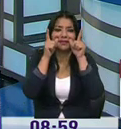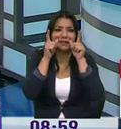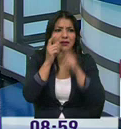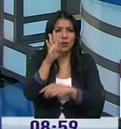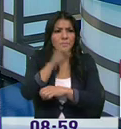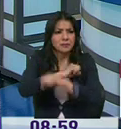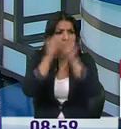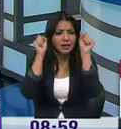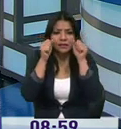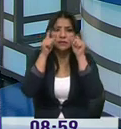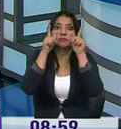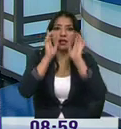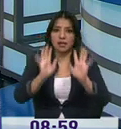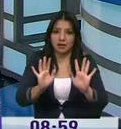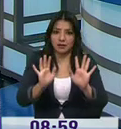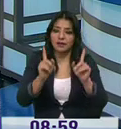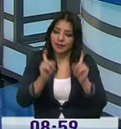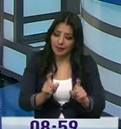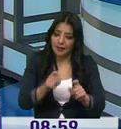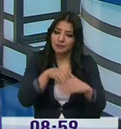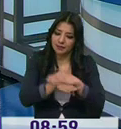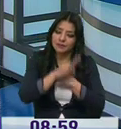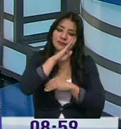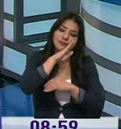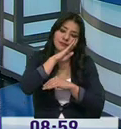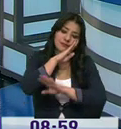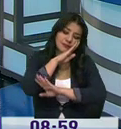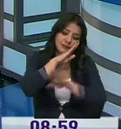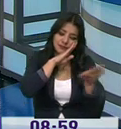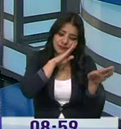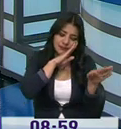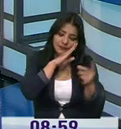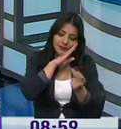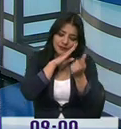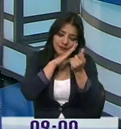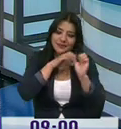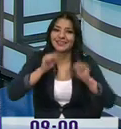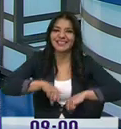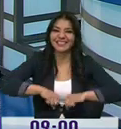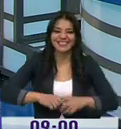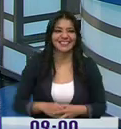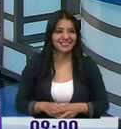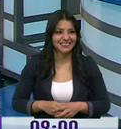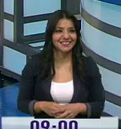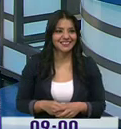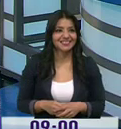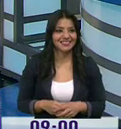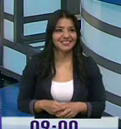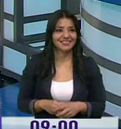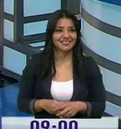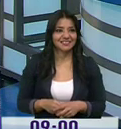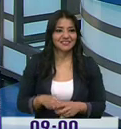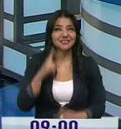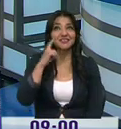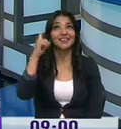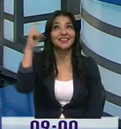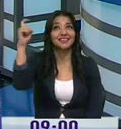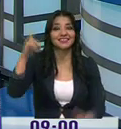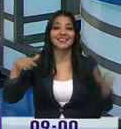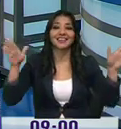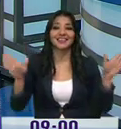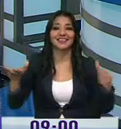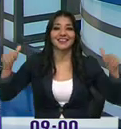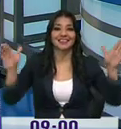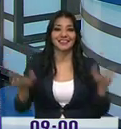estamos de pie. Entonces nosotros nos toca estar en el sobre. Sí, eso, rapidito. En el sobre, rapidito. Y ahí soñando en los angelitos. Exactamente.